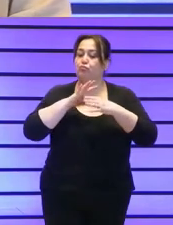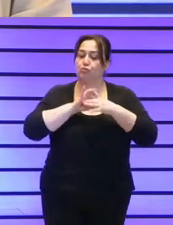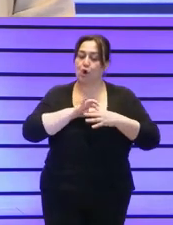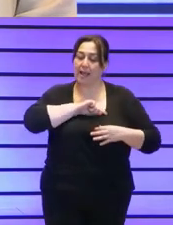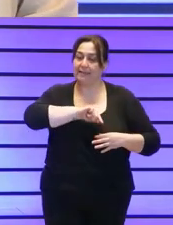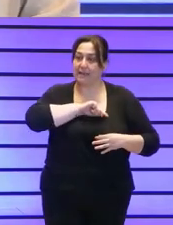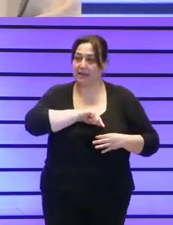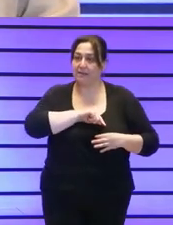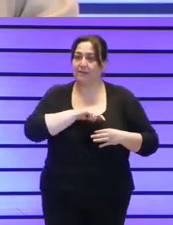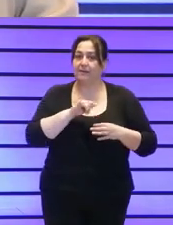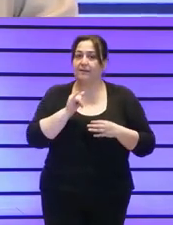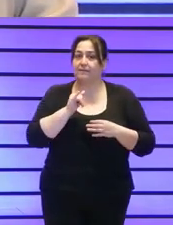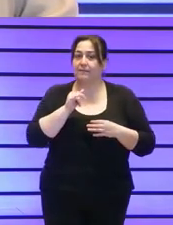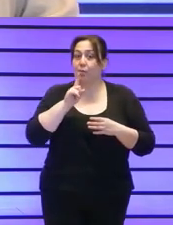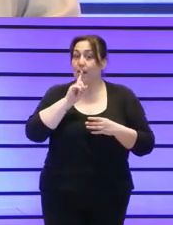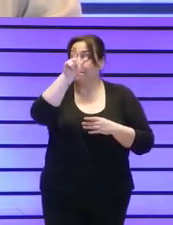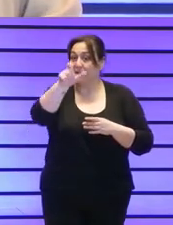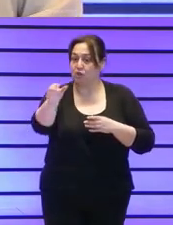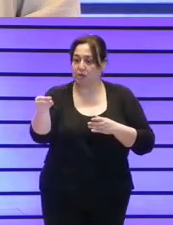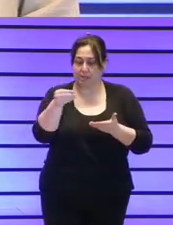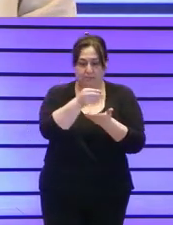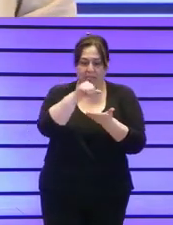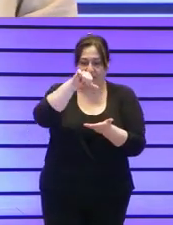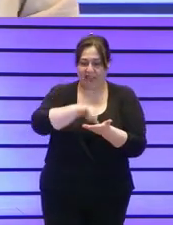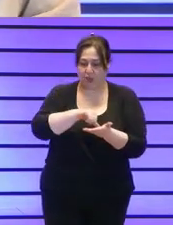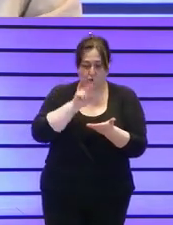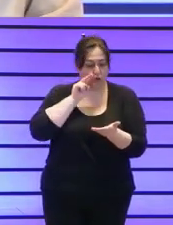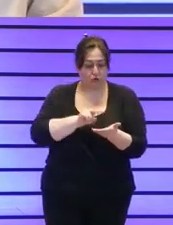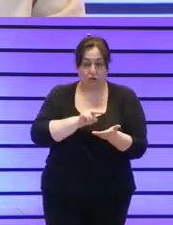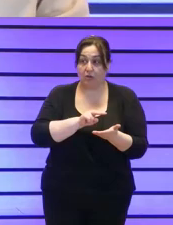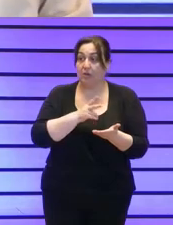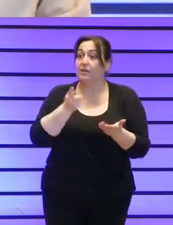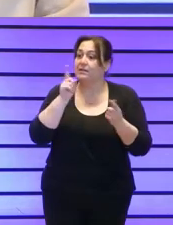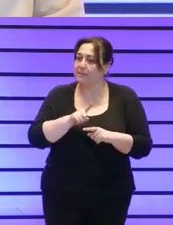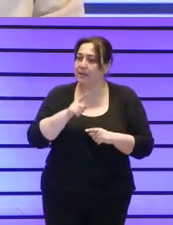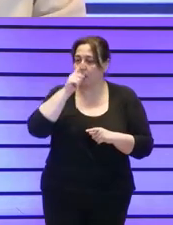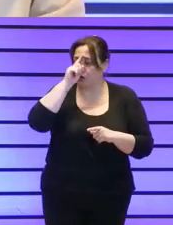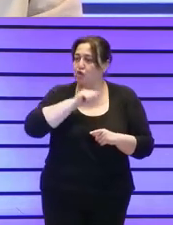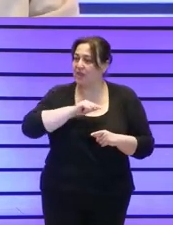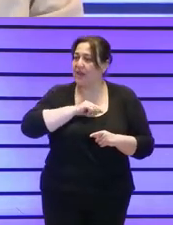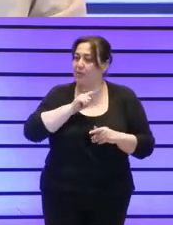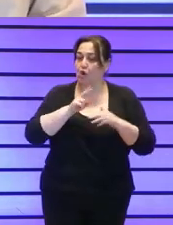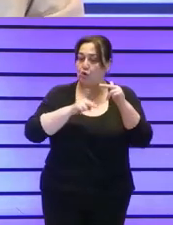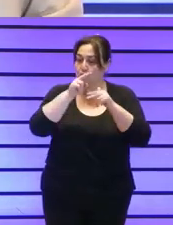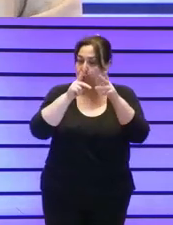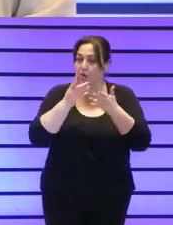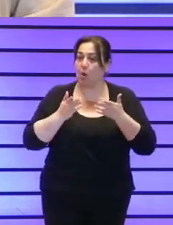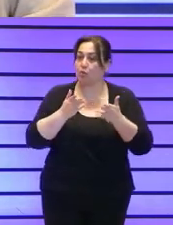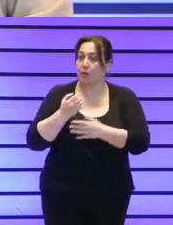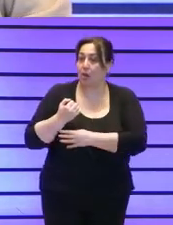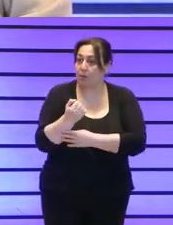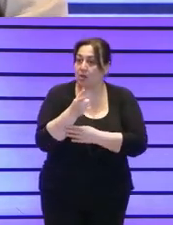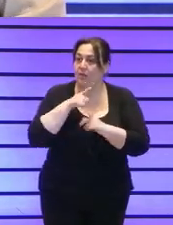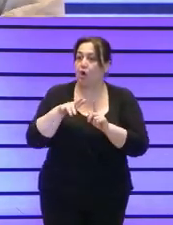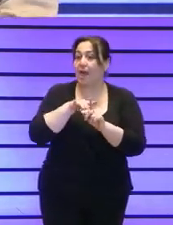gobierno, teniendo a las personas en el centro y, por supuesto, teniendo en consideración y construyendo y ayudando y apoyando el